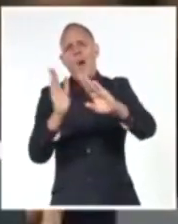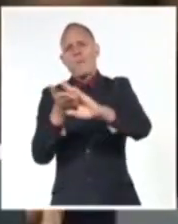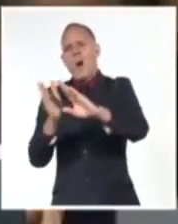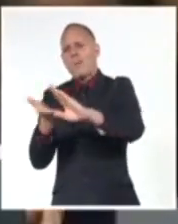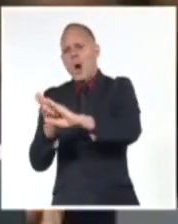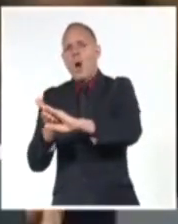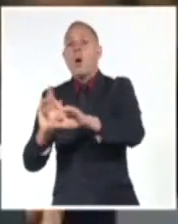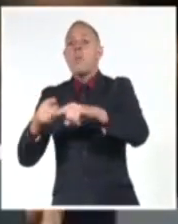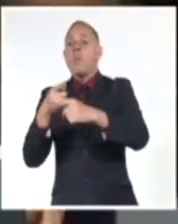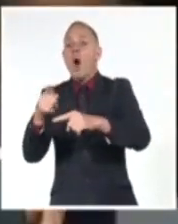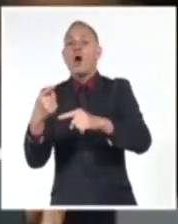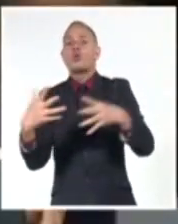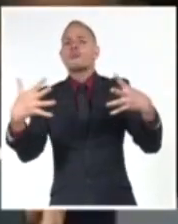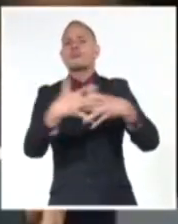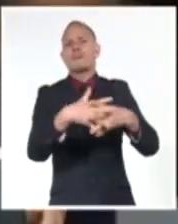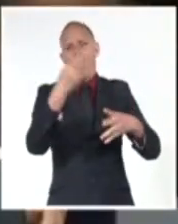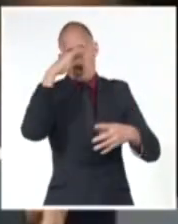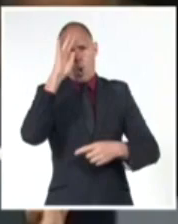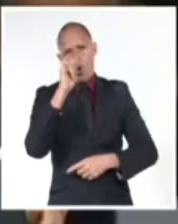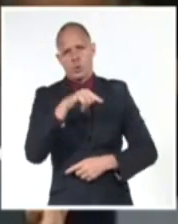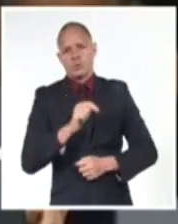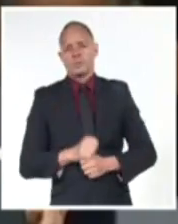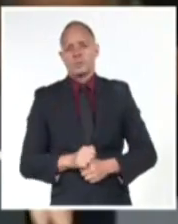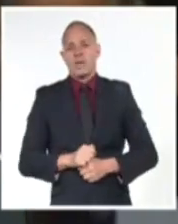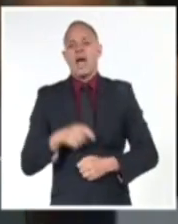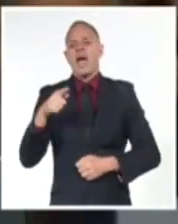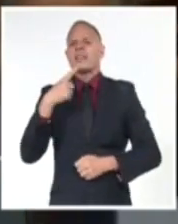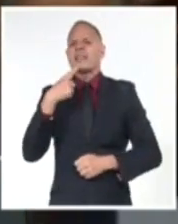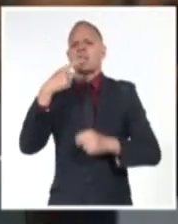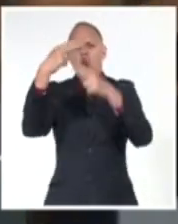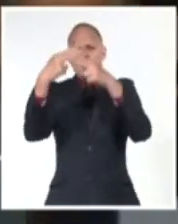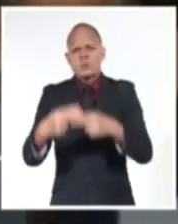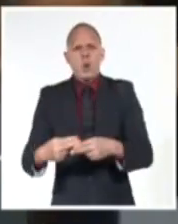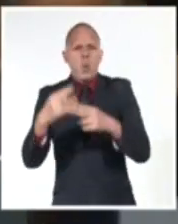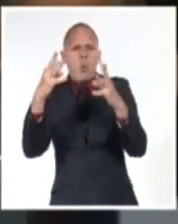sanción, aunque se niega a publicar una lista completa de los afectados.